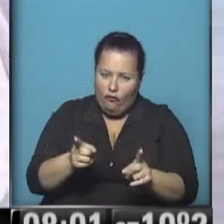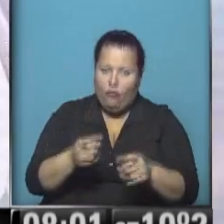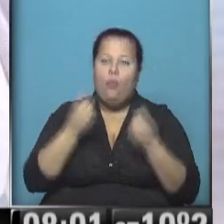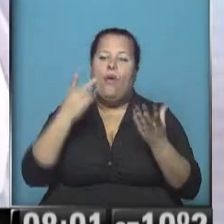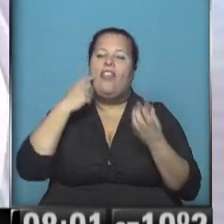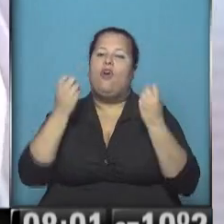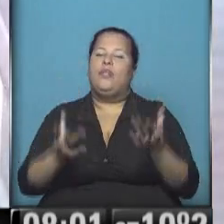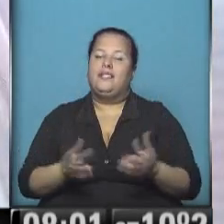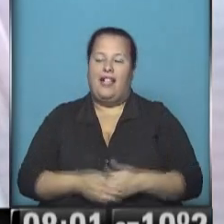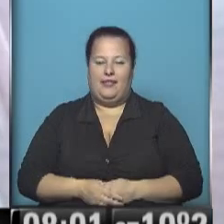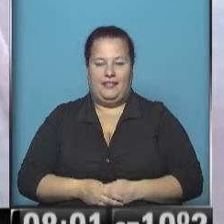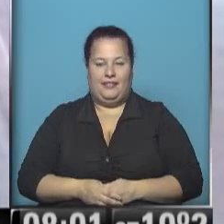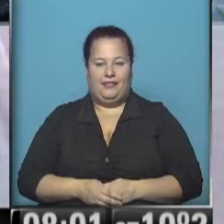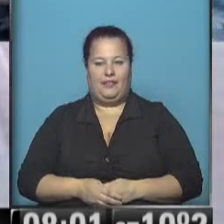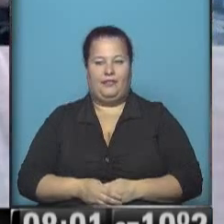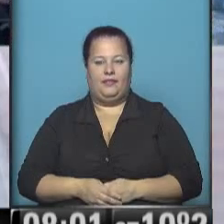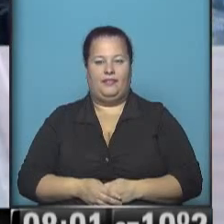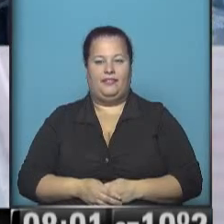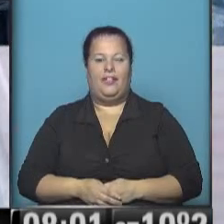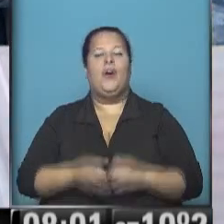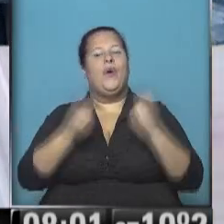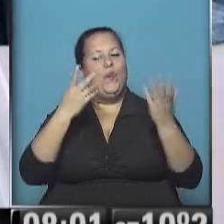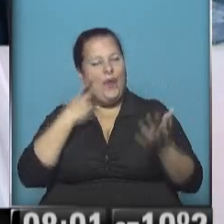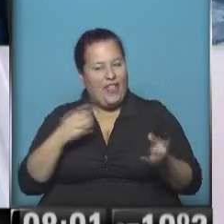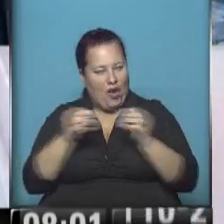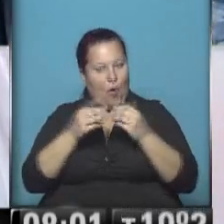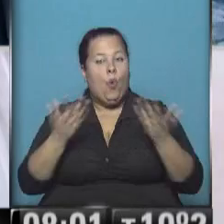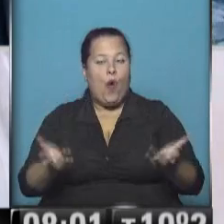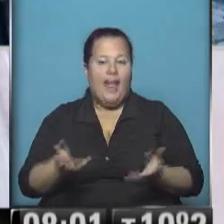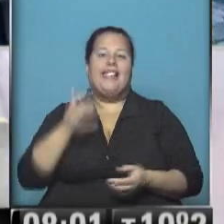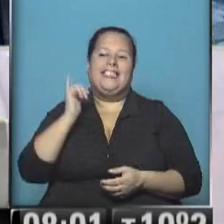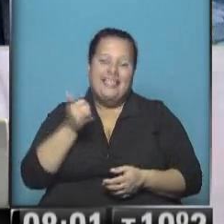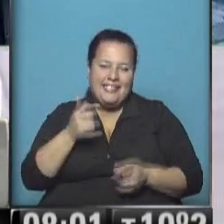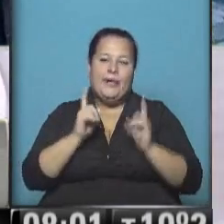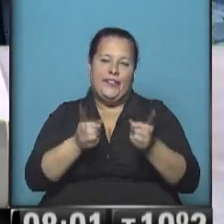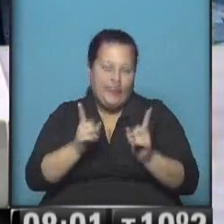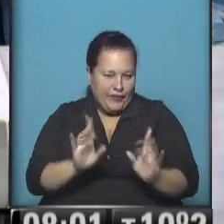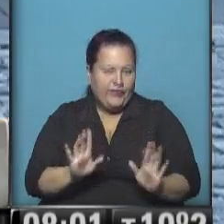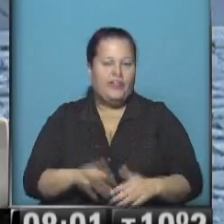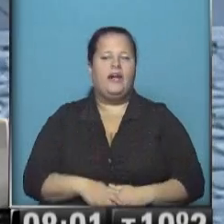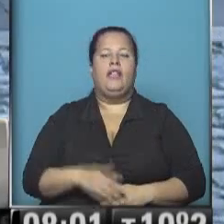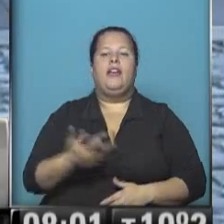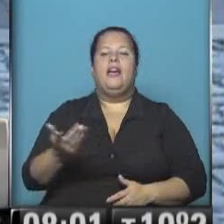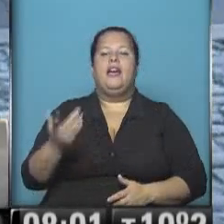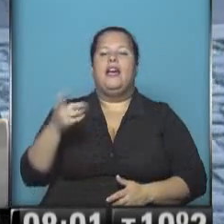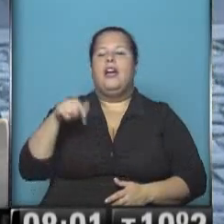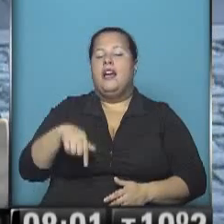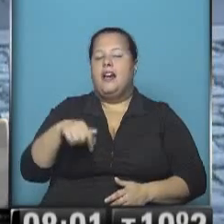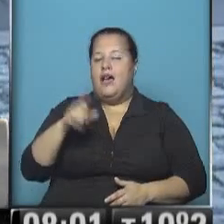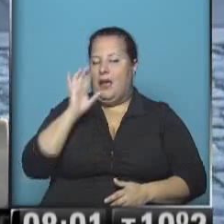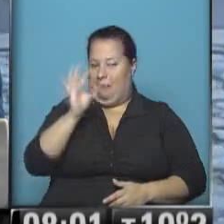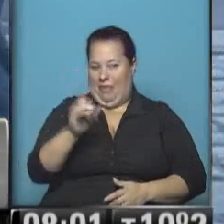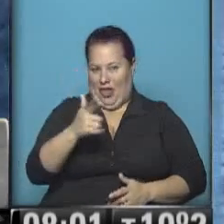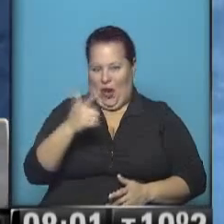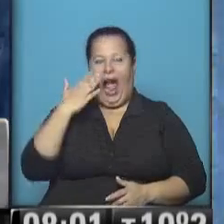ballena buen día cómo estás buen día compañeros bueno si está en esa misma situación lo que nos está a la vista